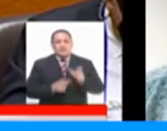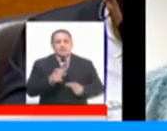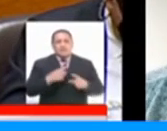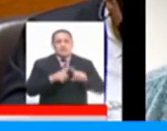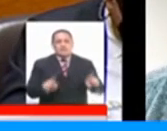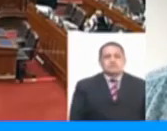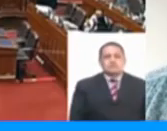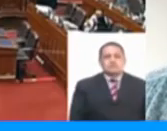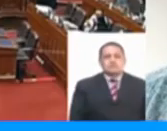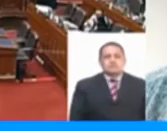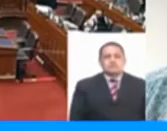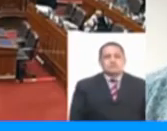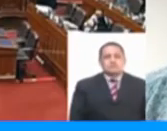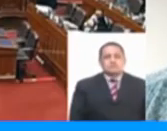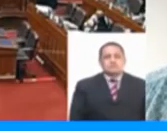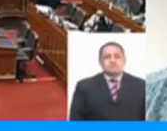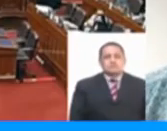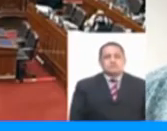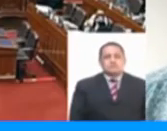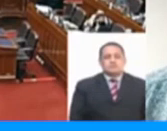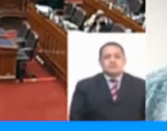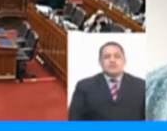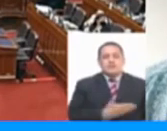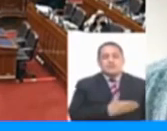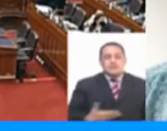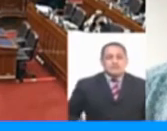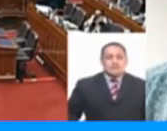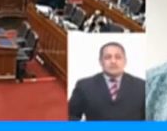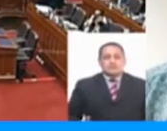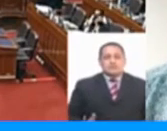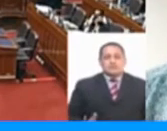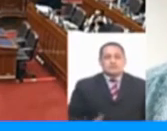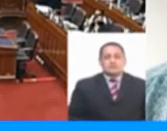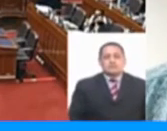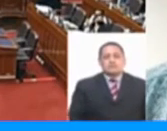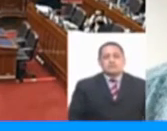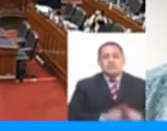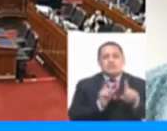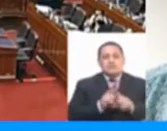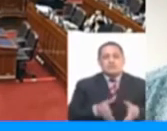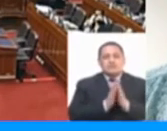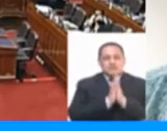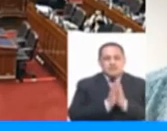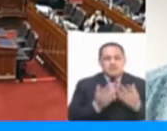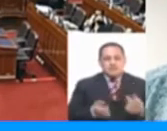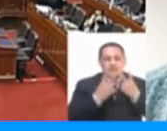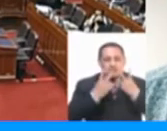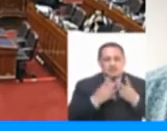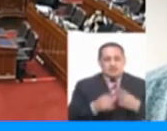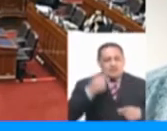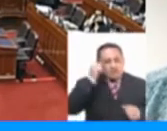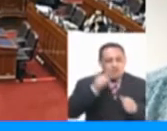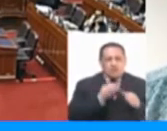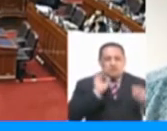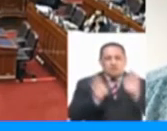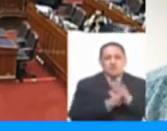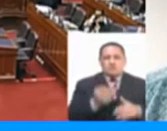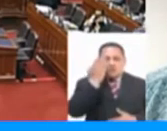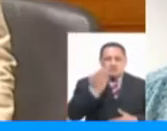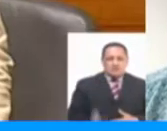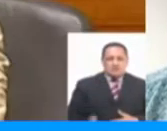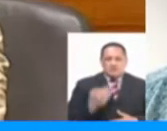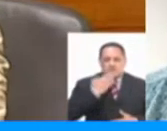supuestos tráficos de influencia de personas cercanas a su entorno no han tenido mayor fuerza. Son acusaciones que aún se están investigando incluso por la